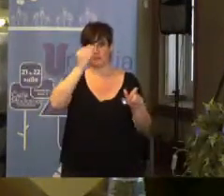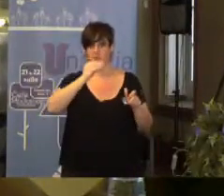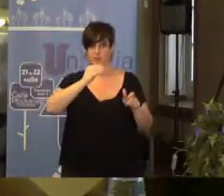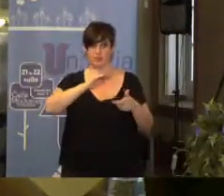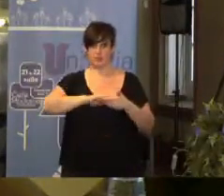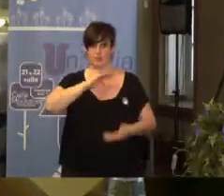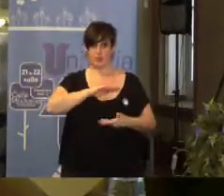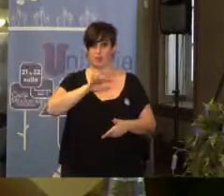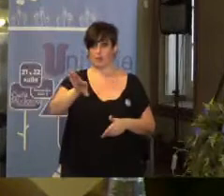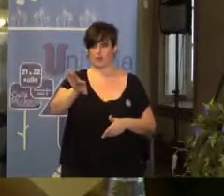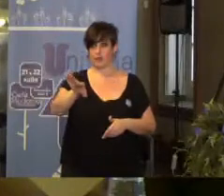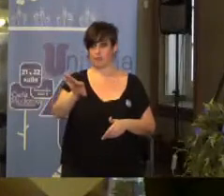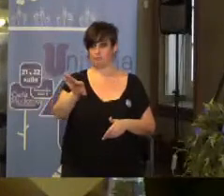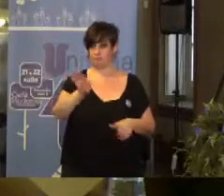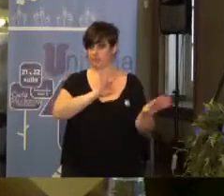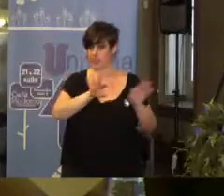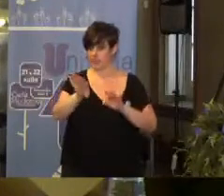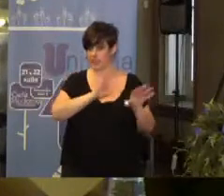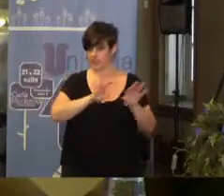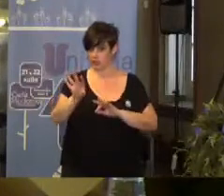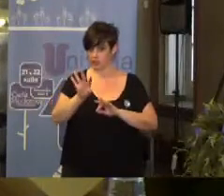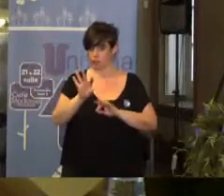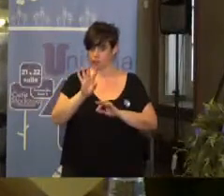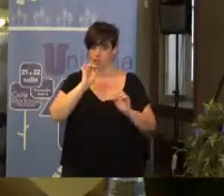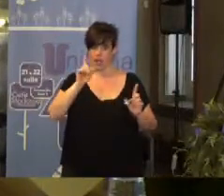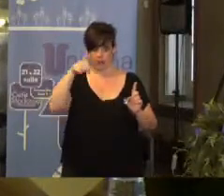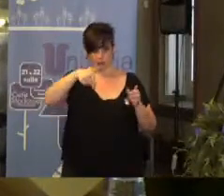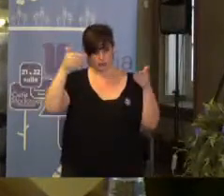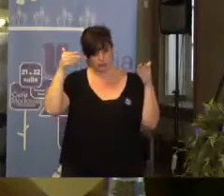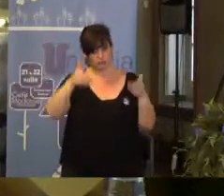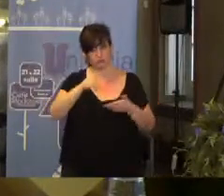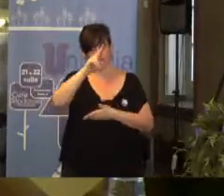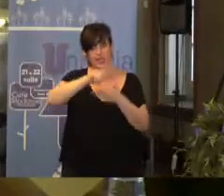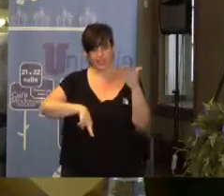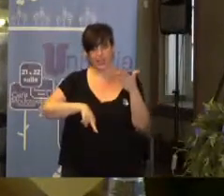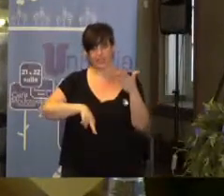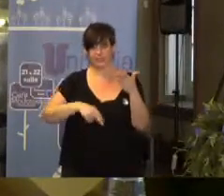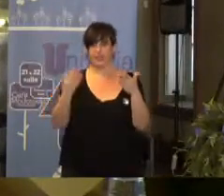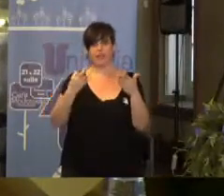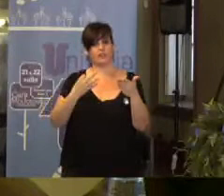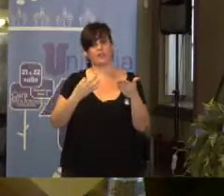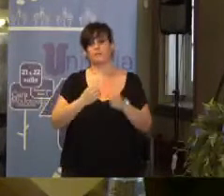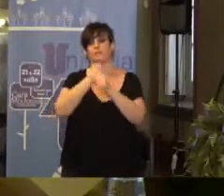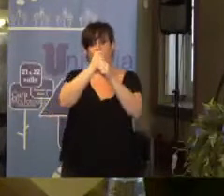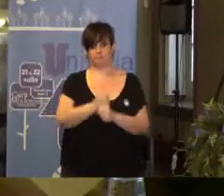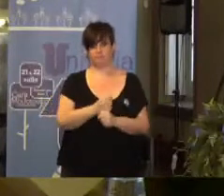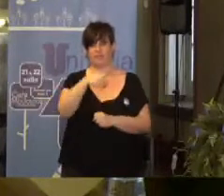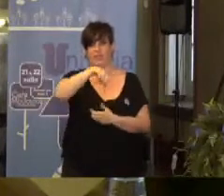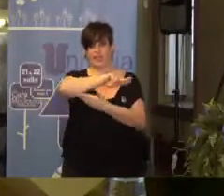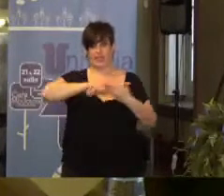calquera organización galega e que queira defender a Galicia ten que estar no propio país. Non podemos